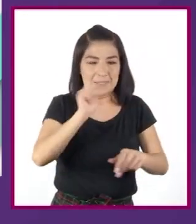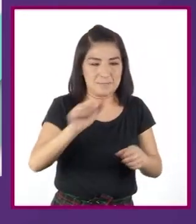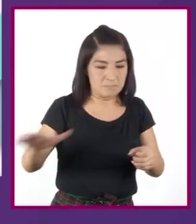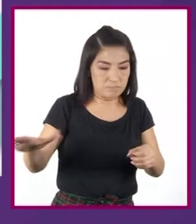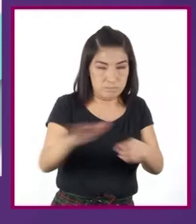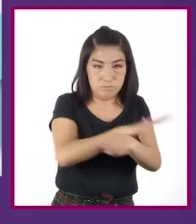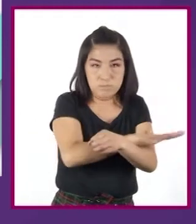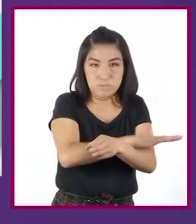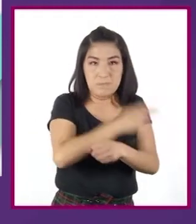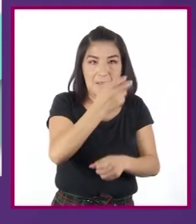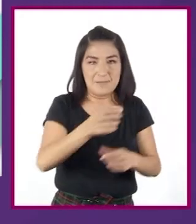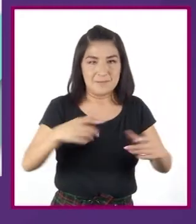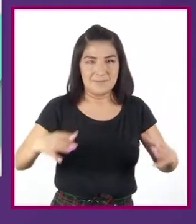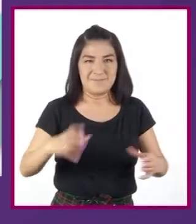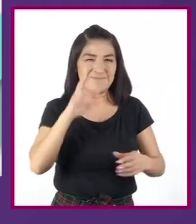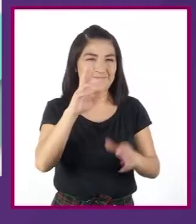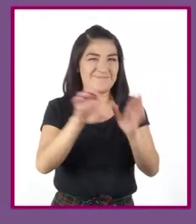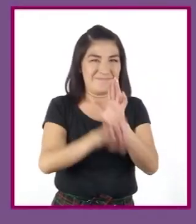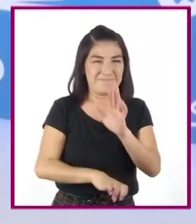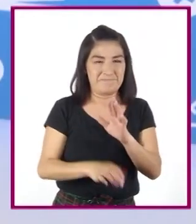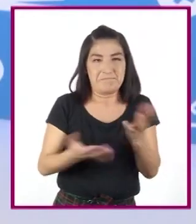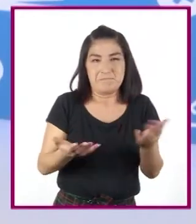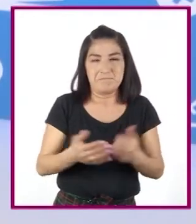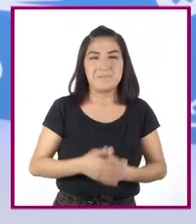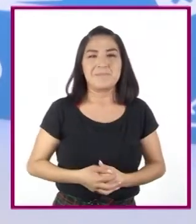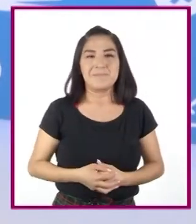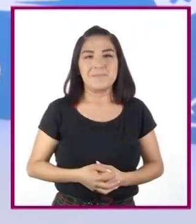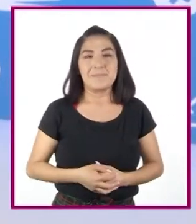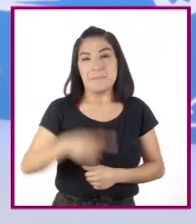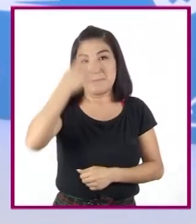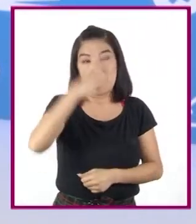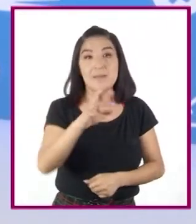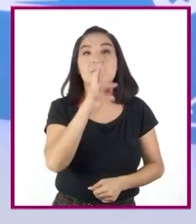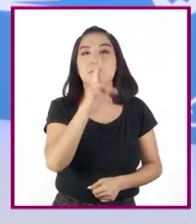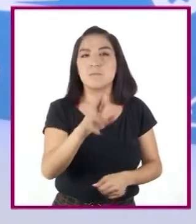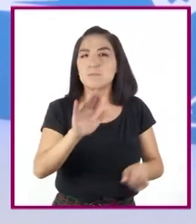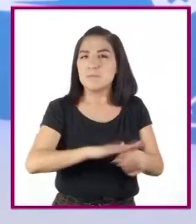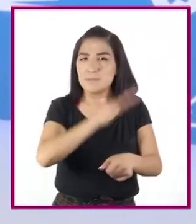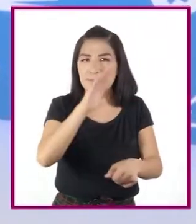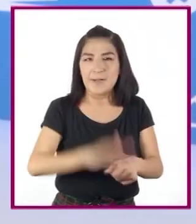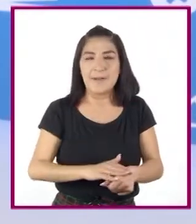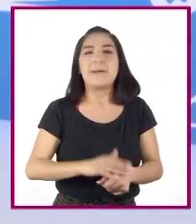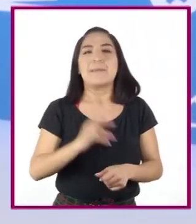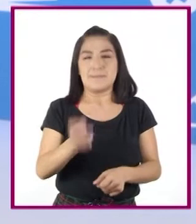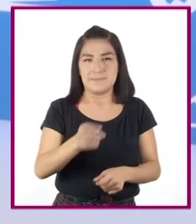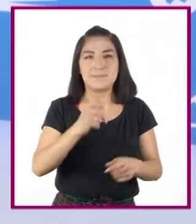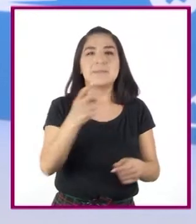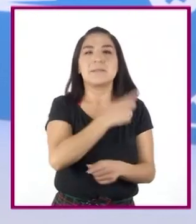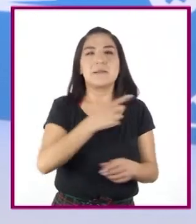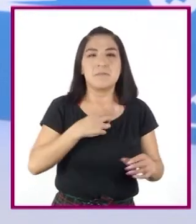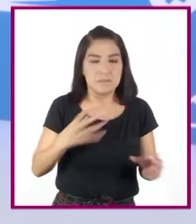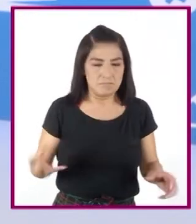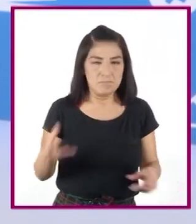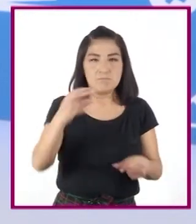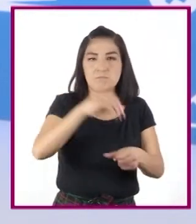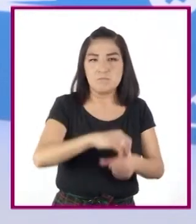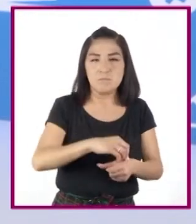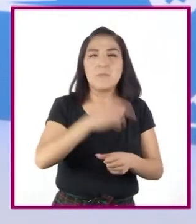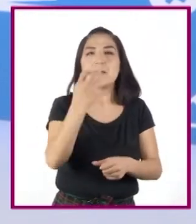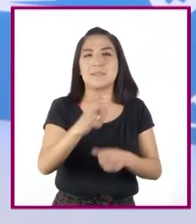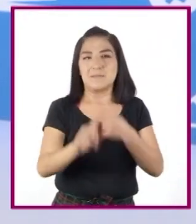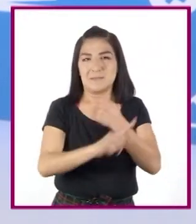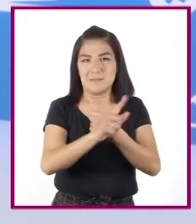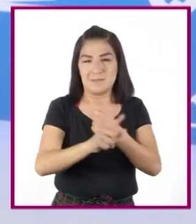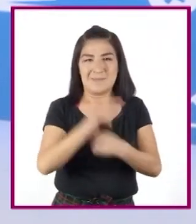del recipiente en nuestro ejemplo? Para responder correctamente, complementemos el problema con la